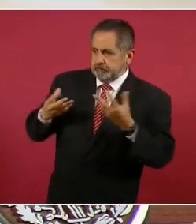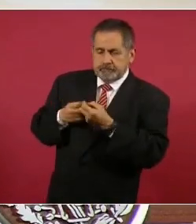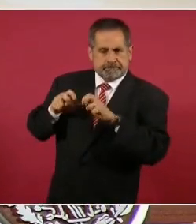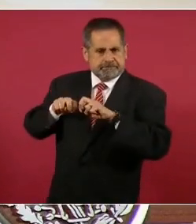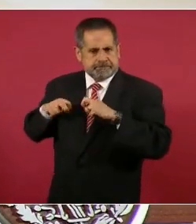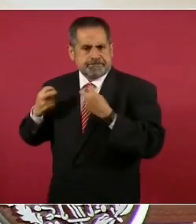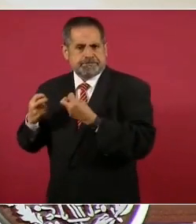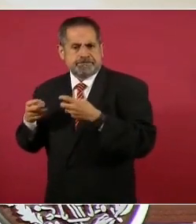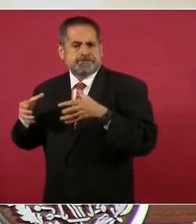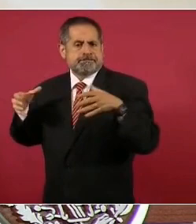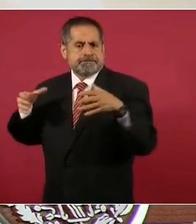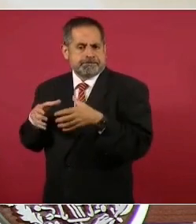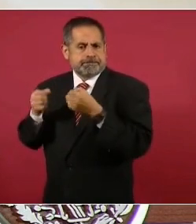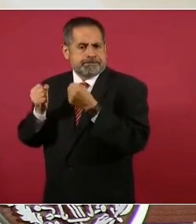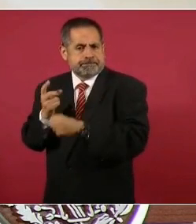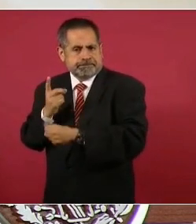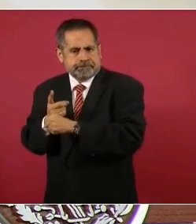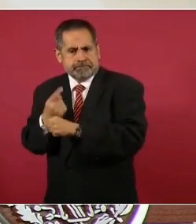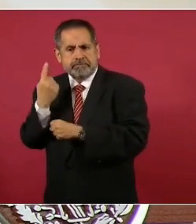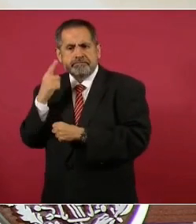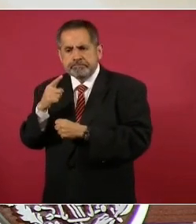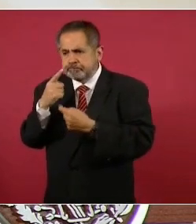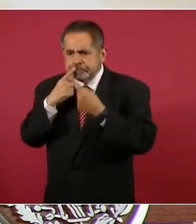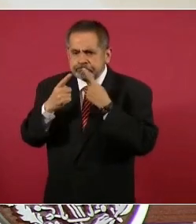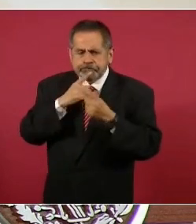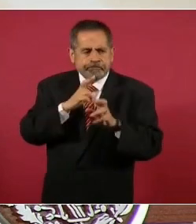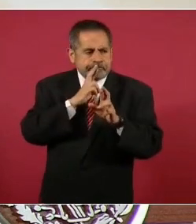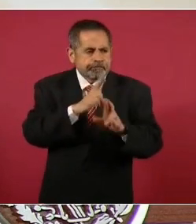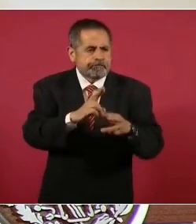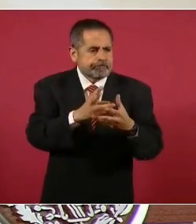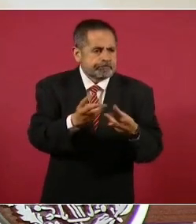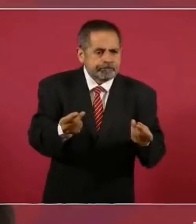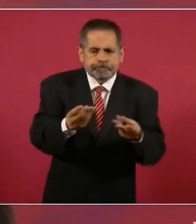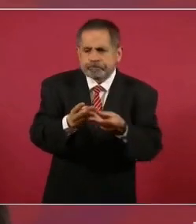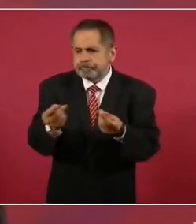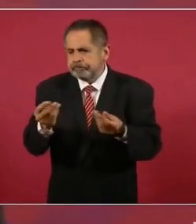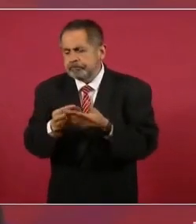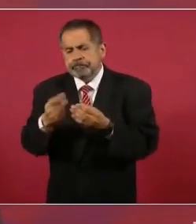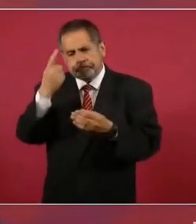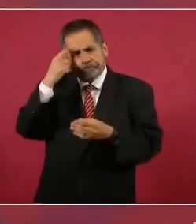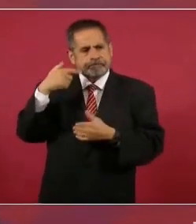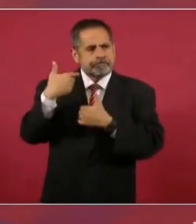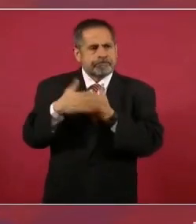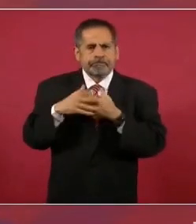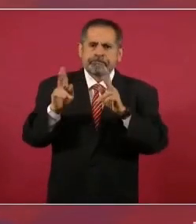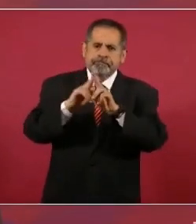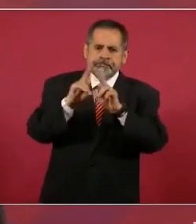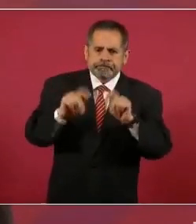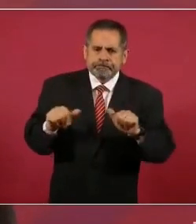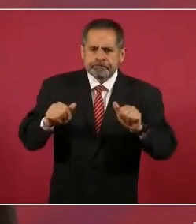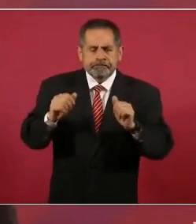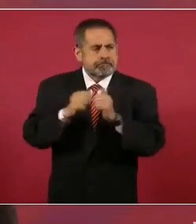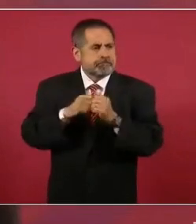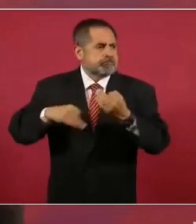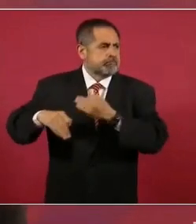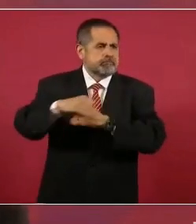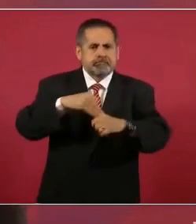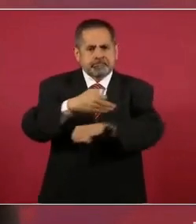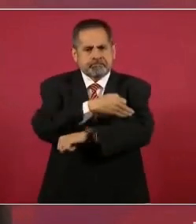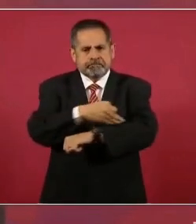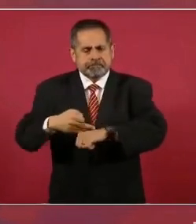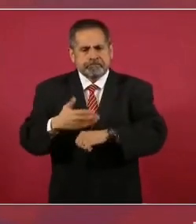seguridad para dar resultados a la ciudadanía y construir la paz que queremos para las familias mexicanas